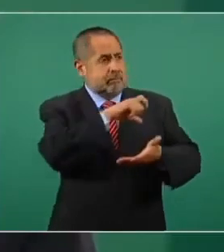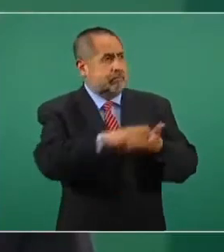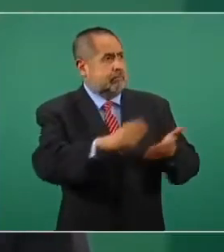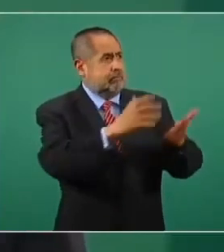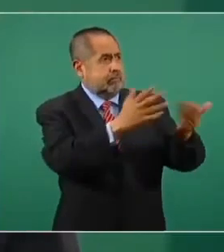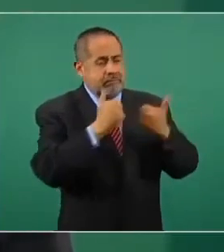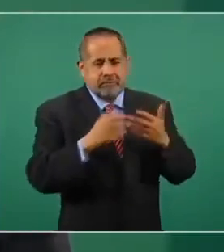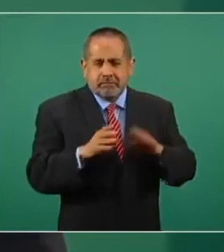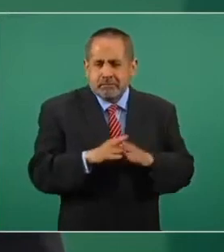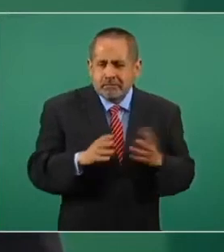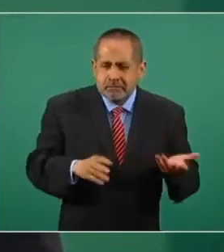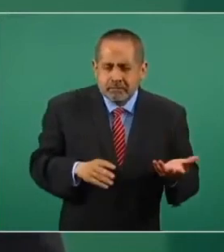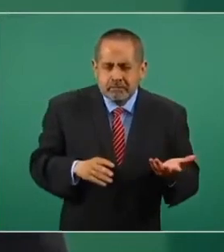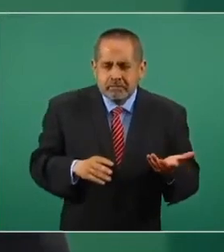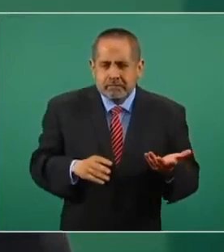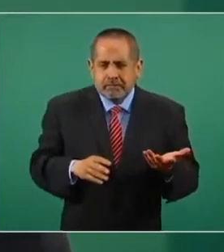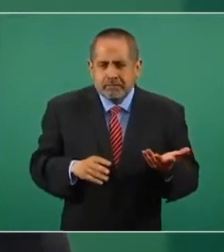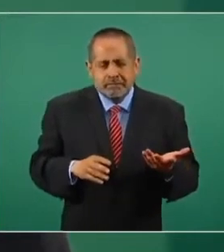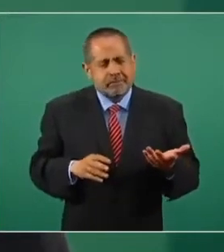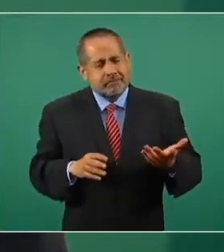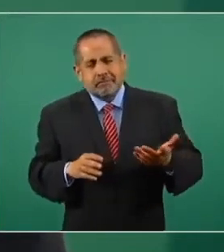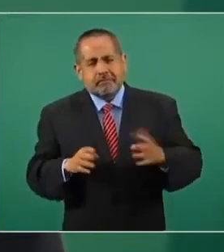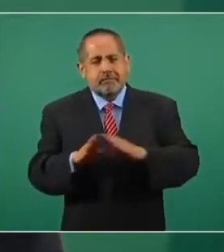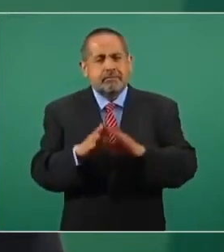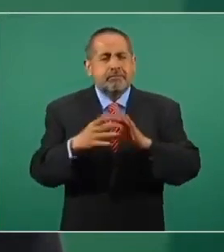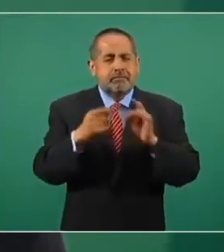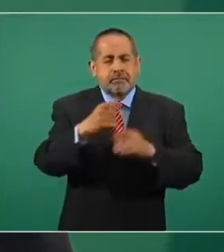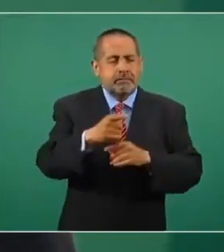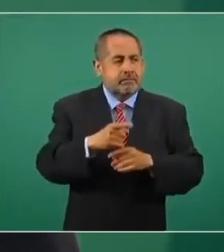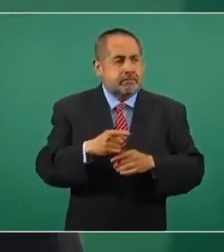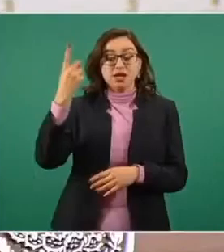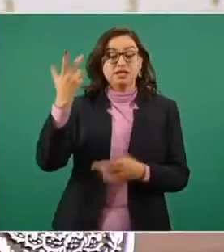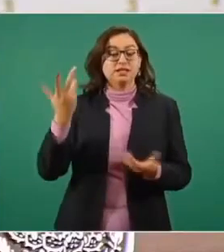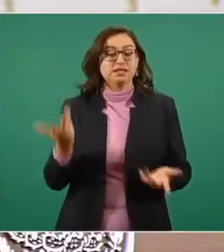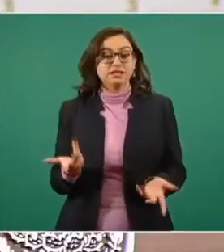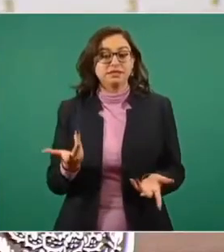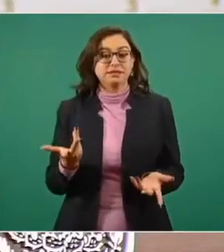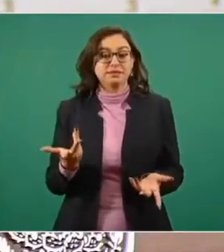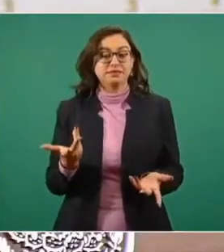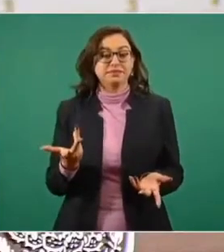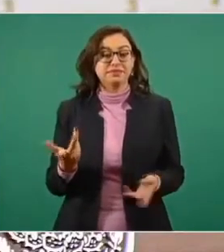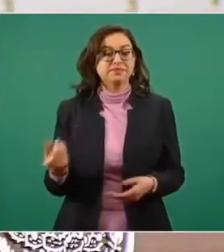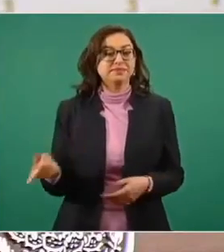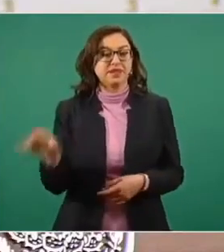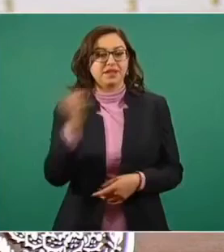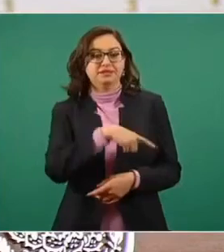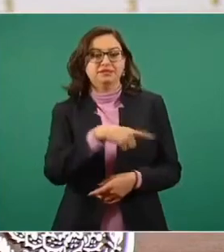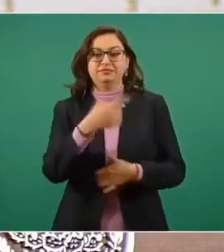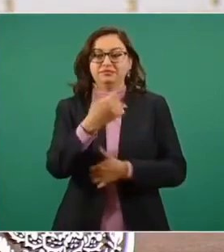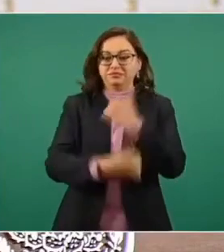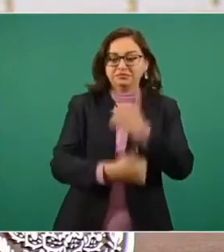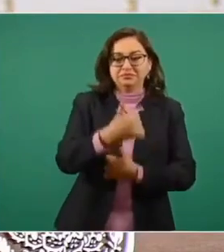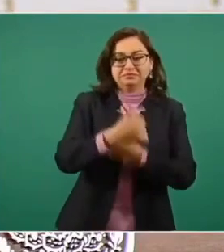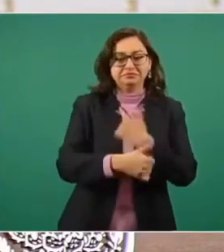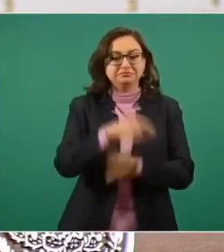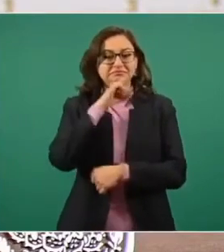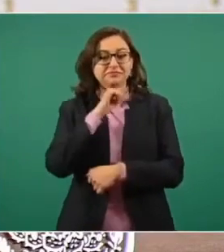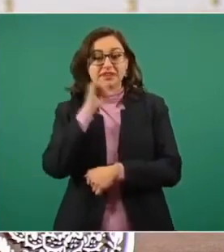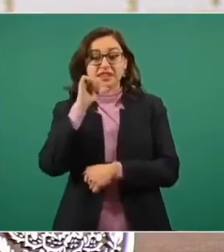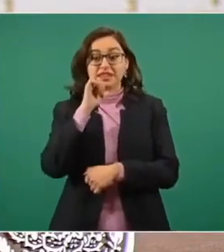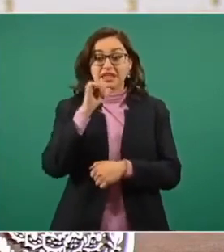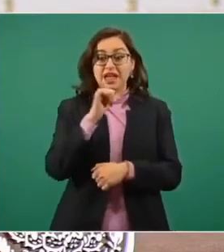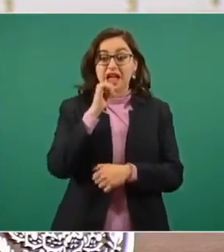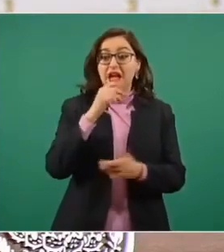porque en la compra del gas iba el moche. Por eso ahora se extrañan muchos empresarios